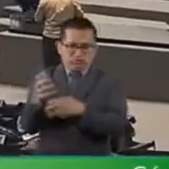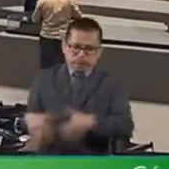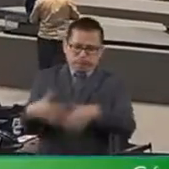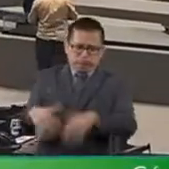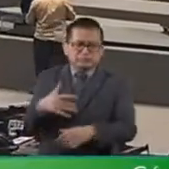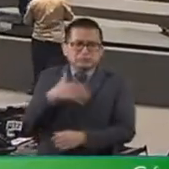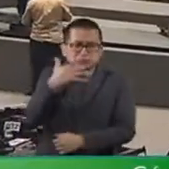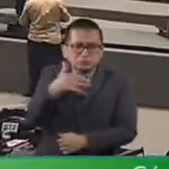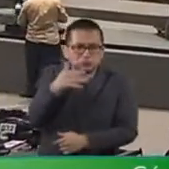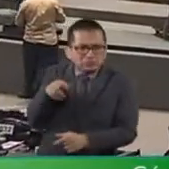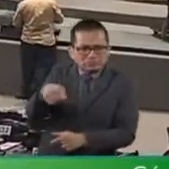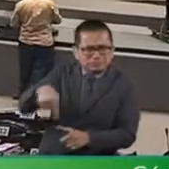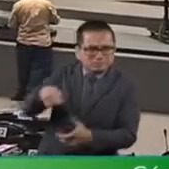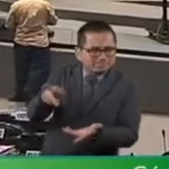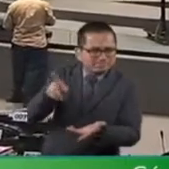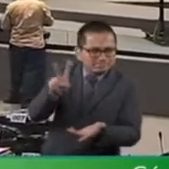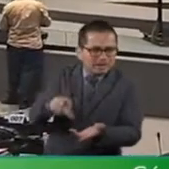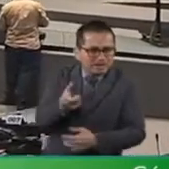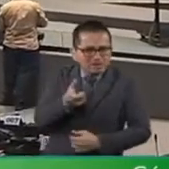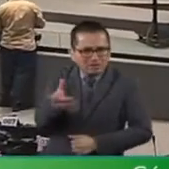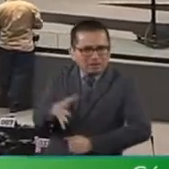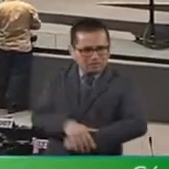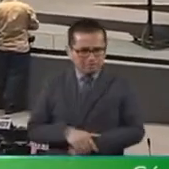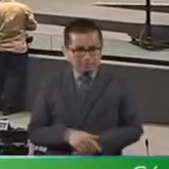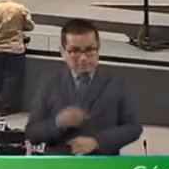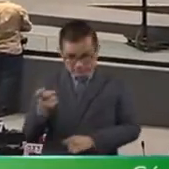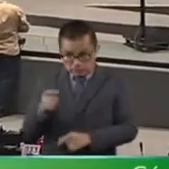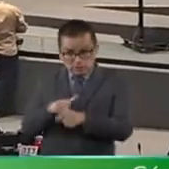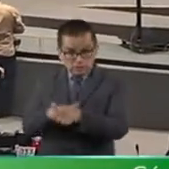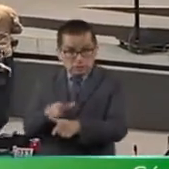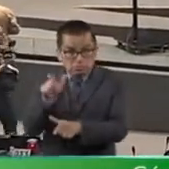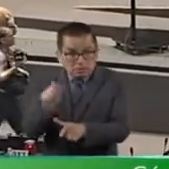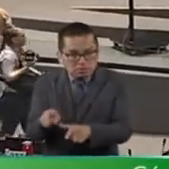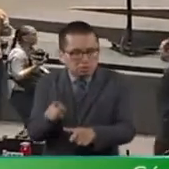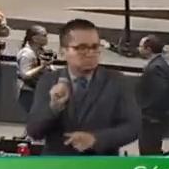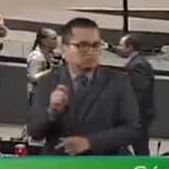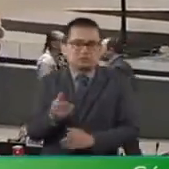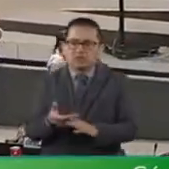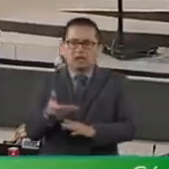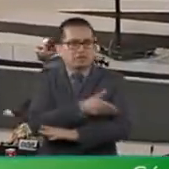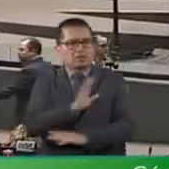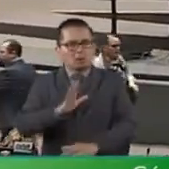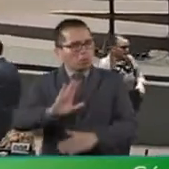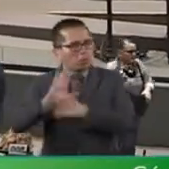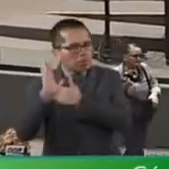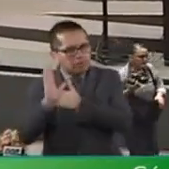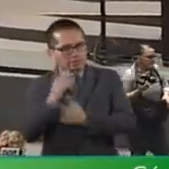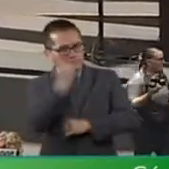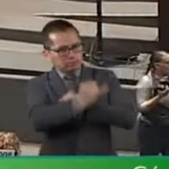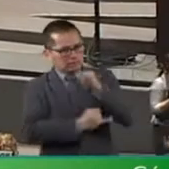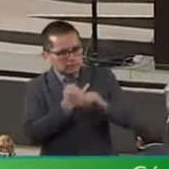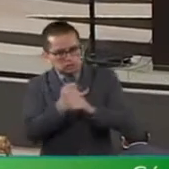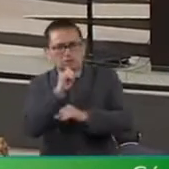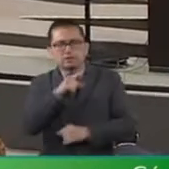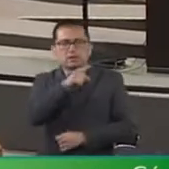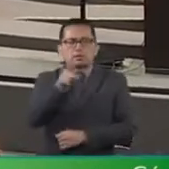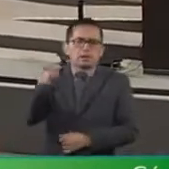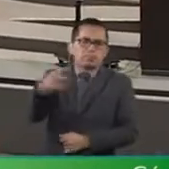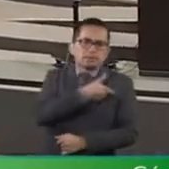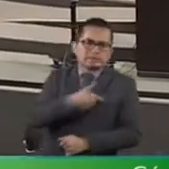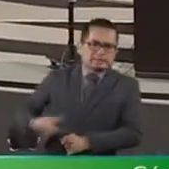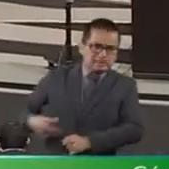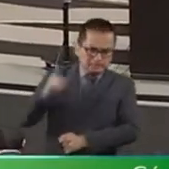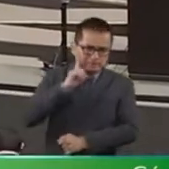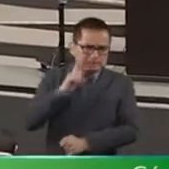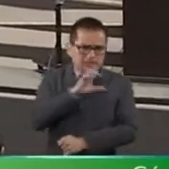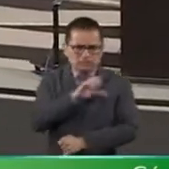están yendo en contra de la trayectoria y las promesas y la visión de sostenibilidad climática que aquí hizo la presidenta Sheinbaum en su toma